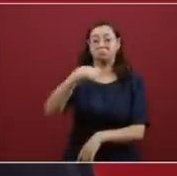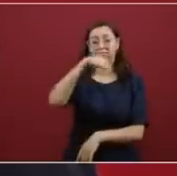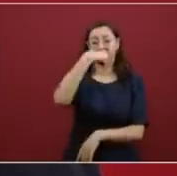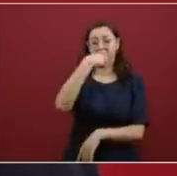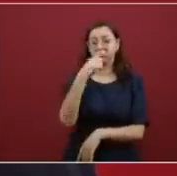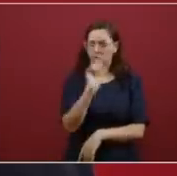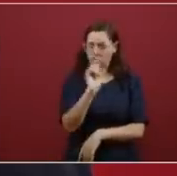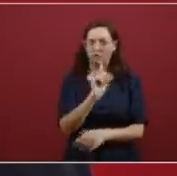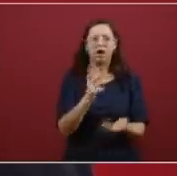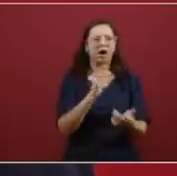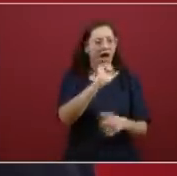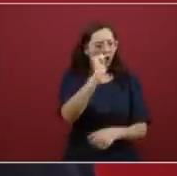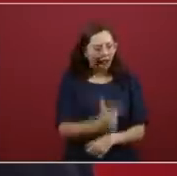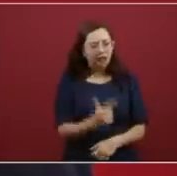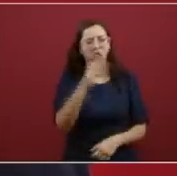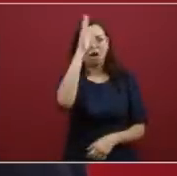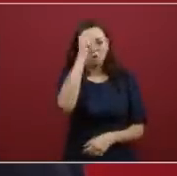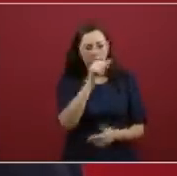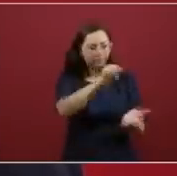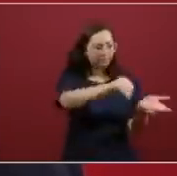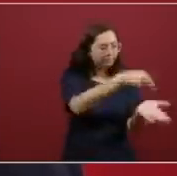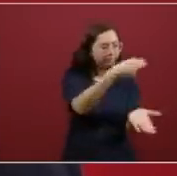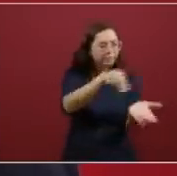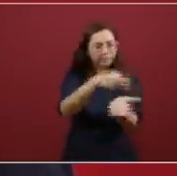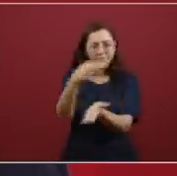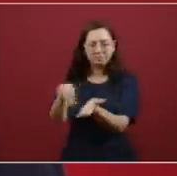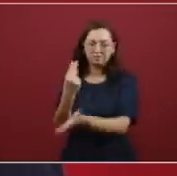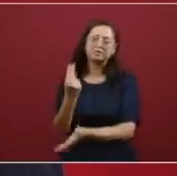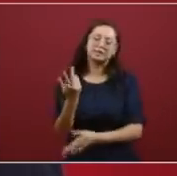para que se